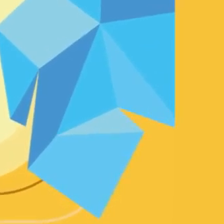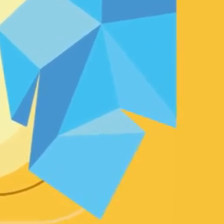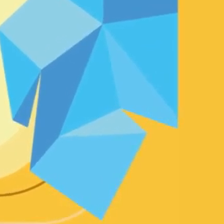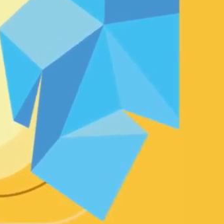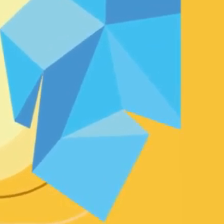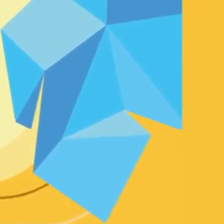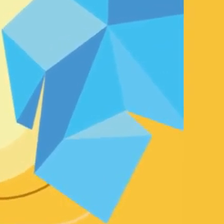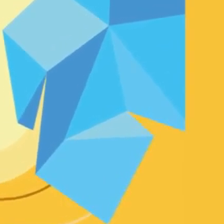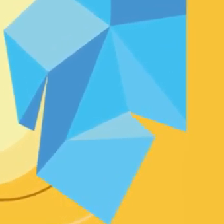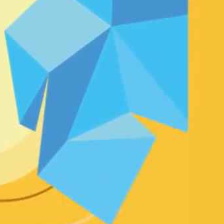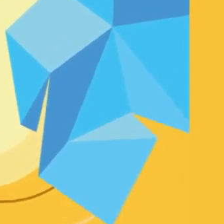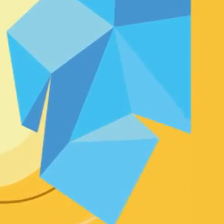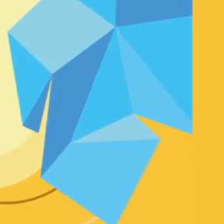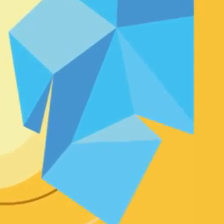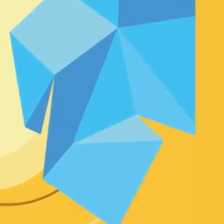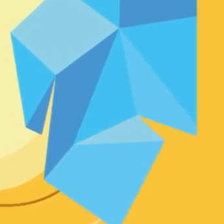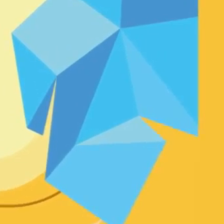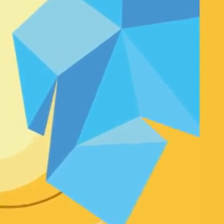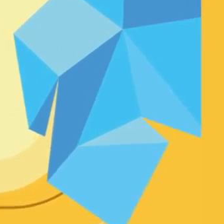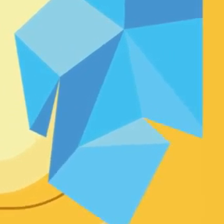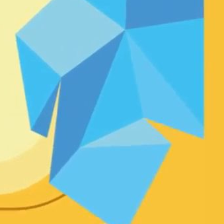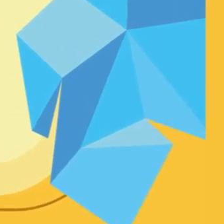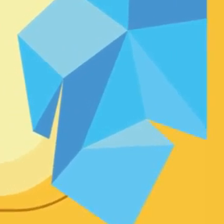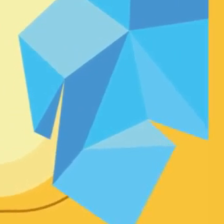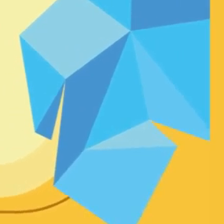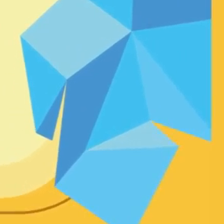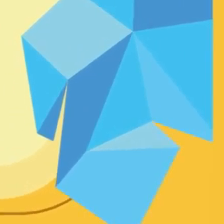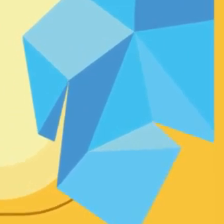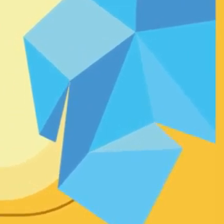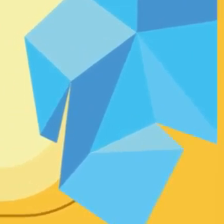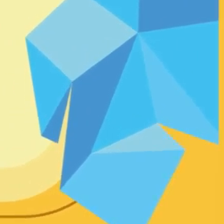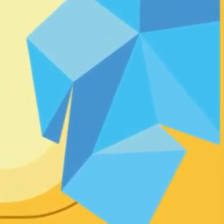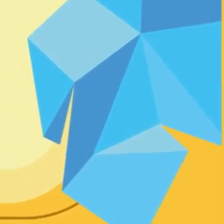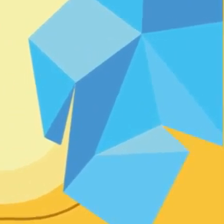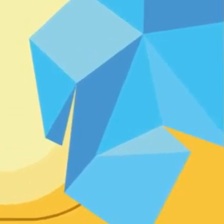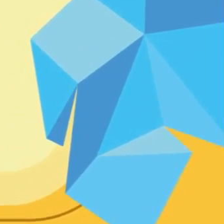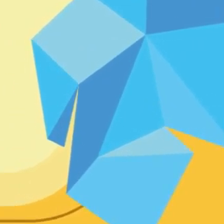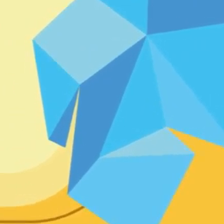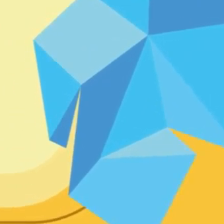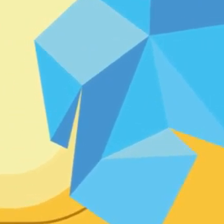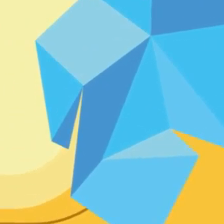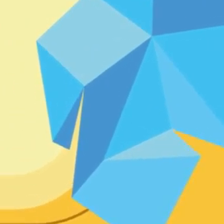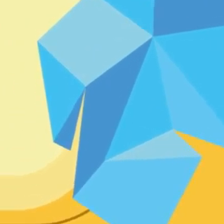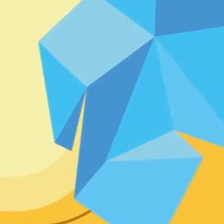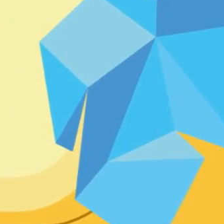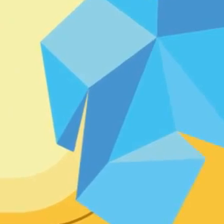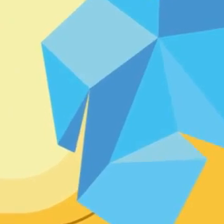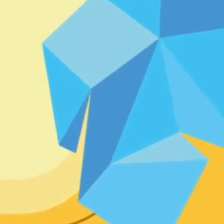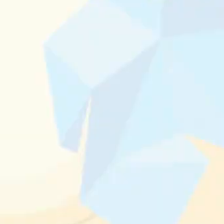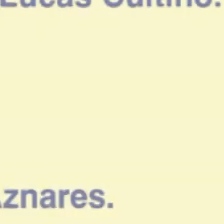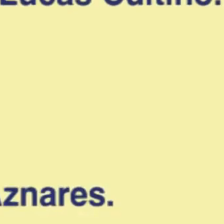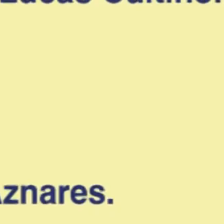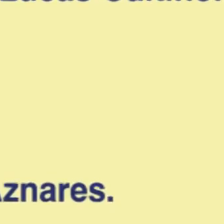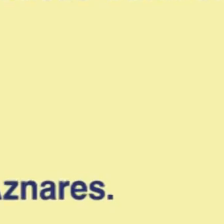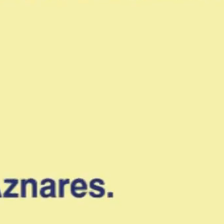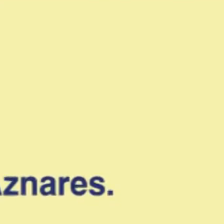corresponde a la participación grupal de estudiantes de secundaria y bachillerato en el crecimiento de un cristal único, las instituciones